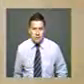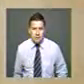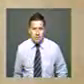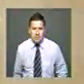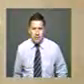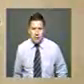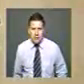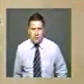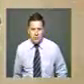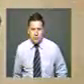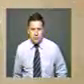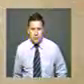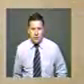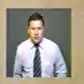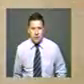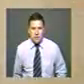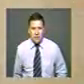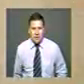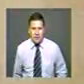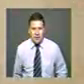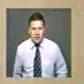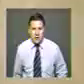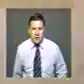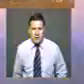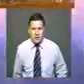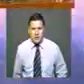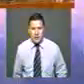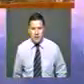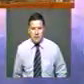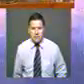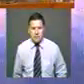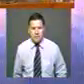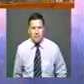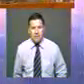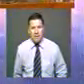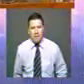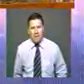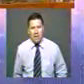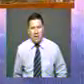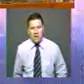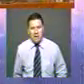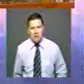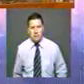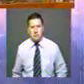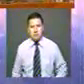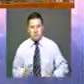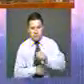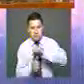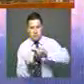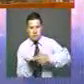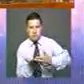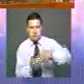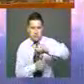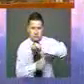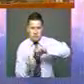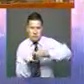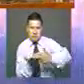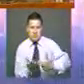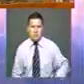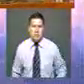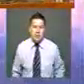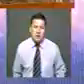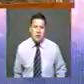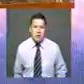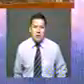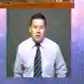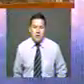no existe con claridad un régimen jurídico aplicable a este tipo de contratos. La respuesta forzosa es no, y